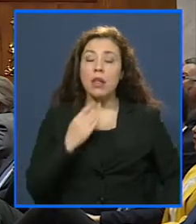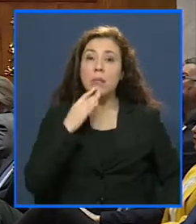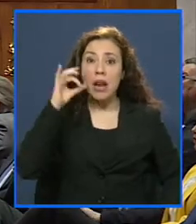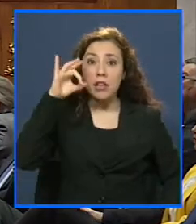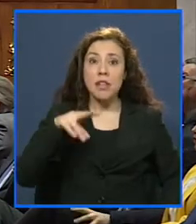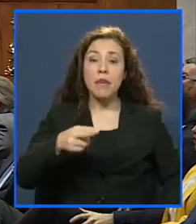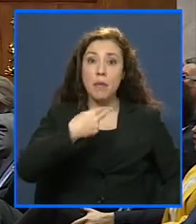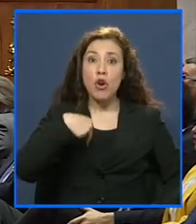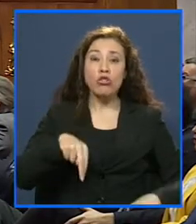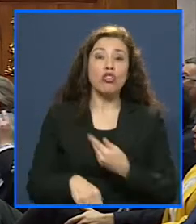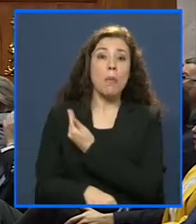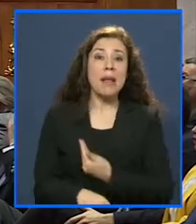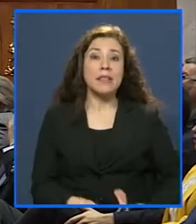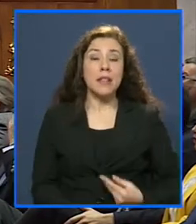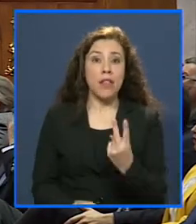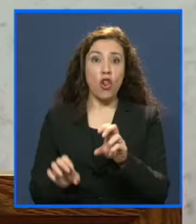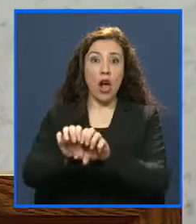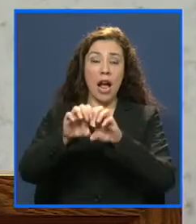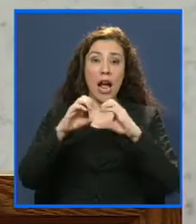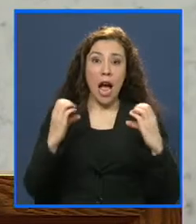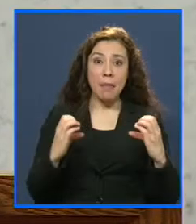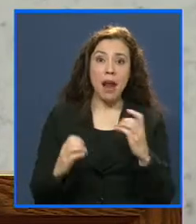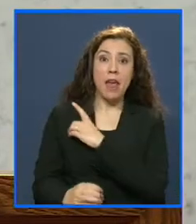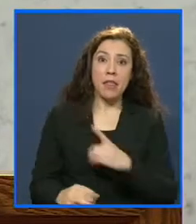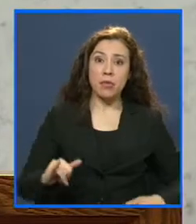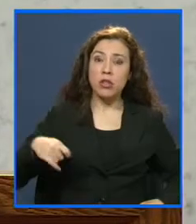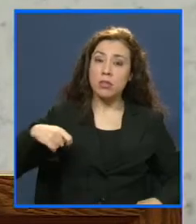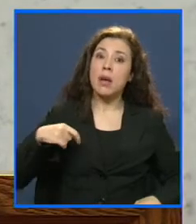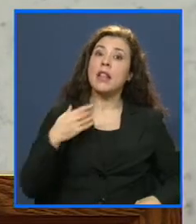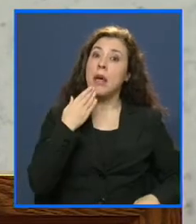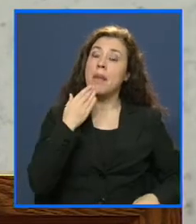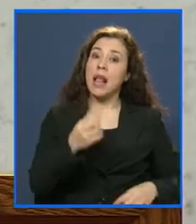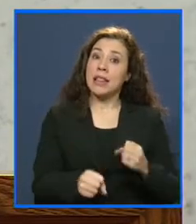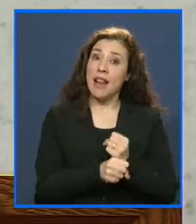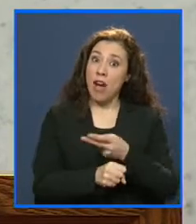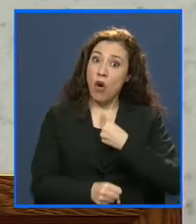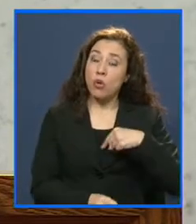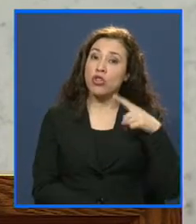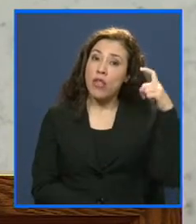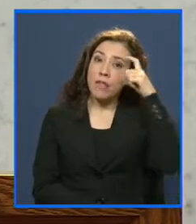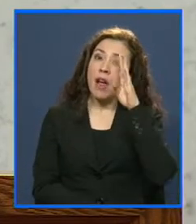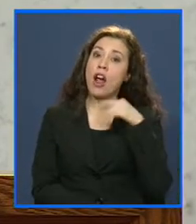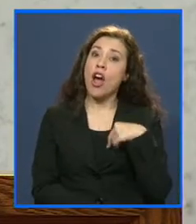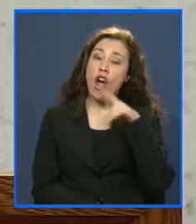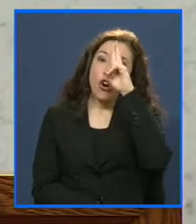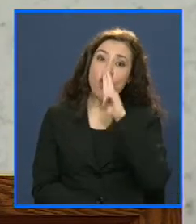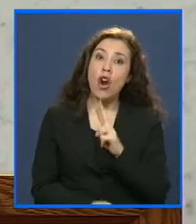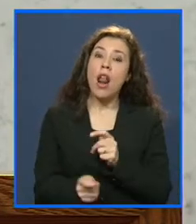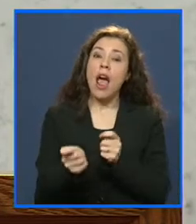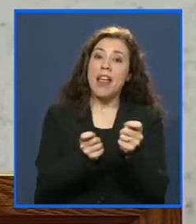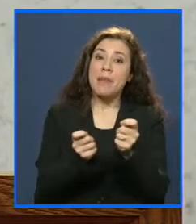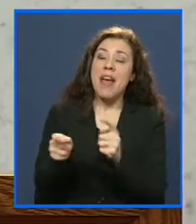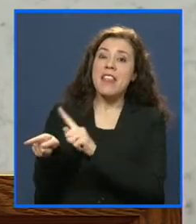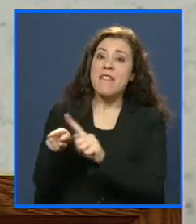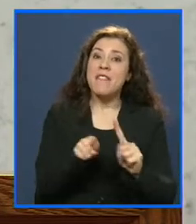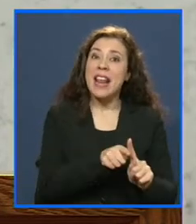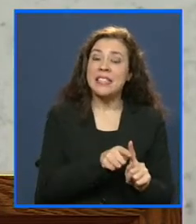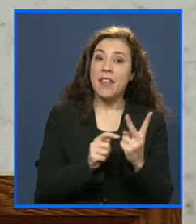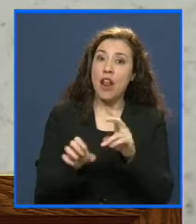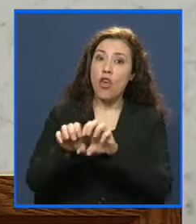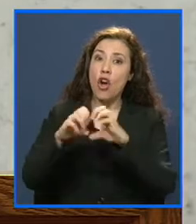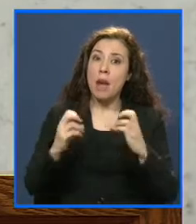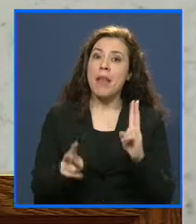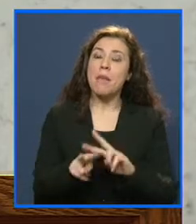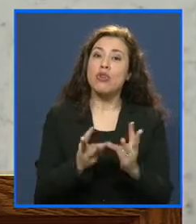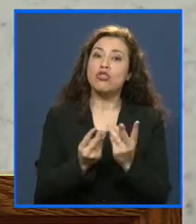sabemos los presidentes de ambas cámaras aquí también es compleja nuestra tarea nuestro rol es administrar la diferencia entre pares y resolver a diario